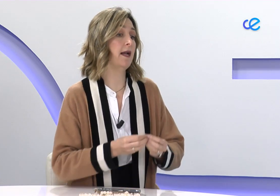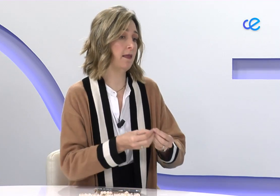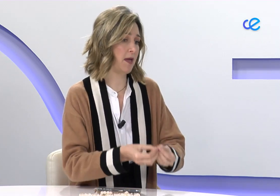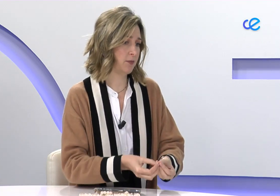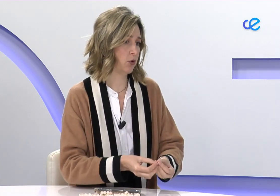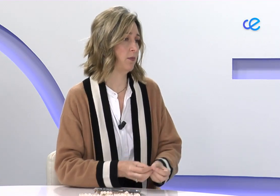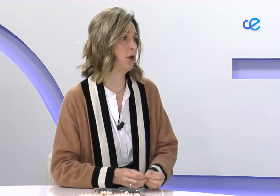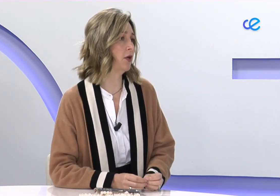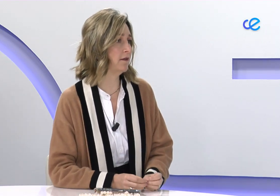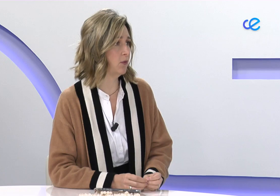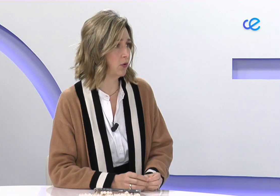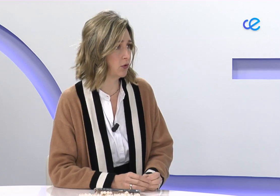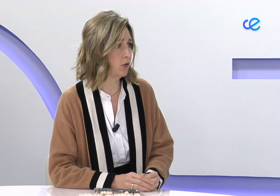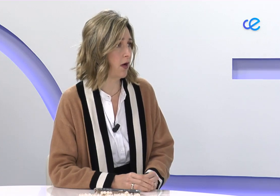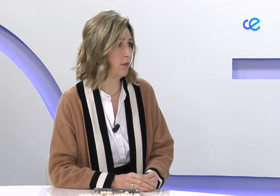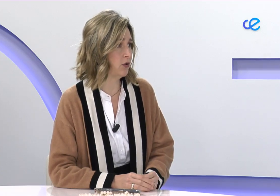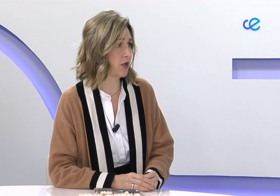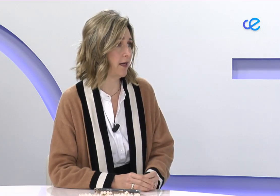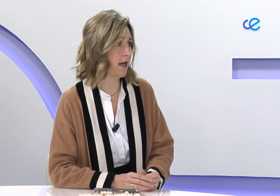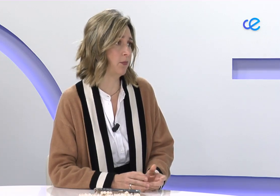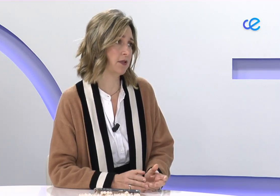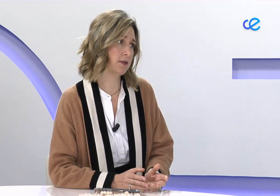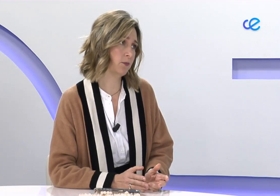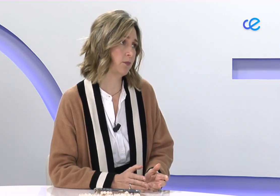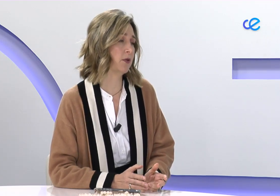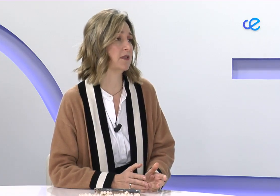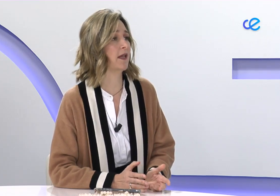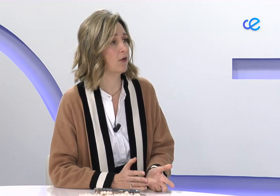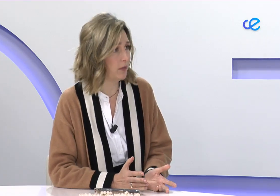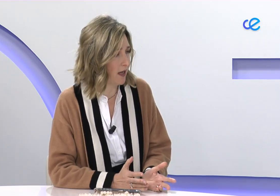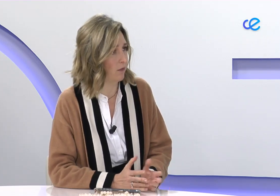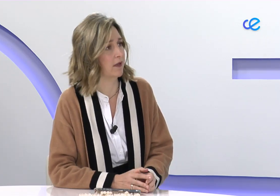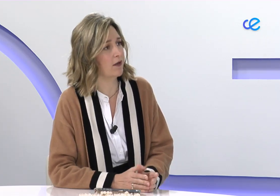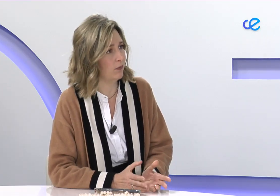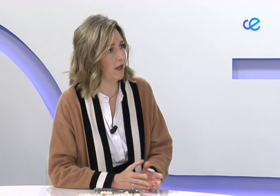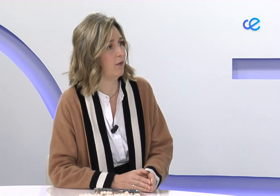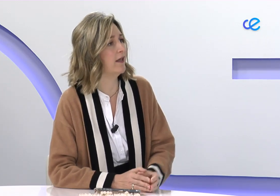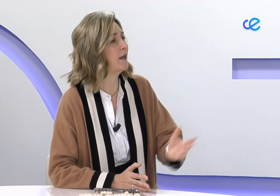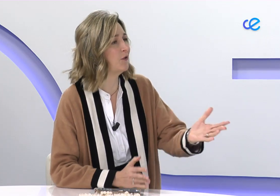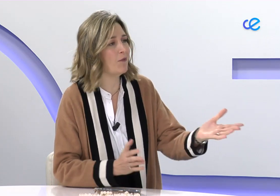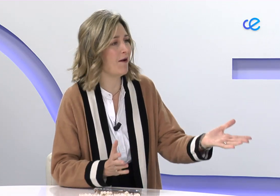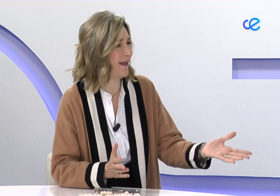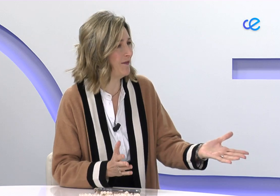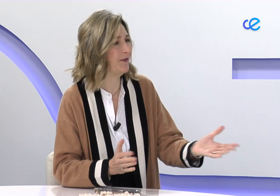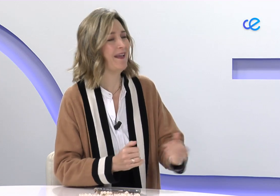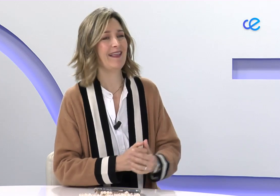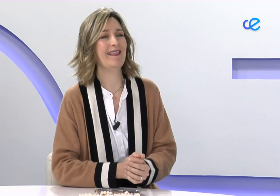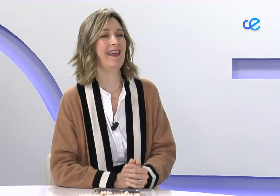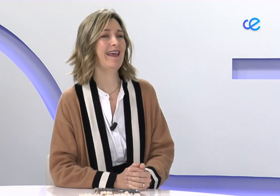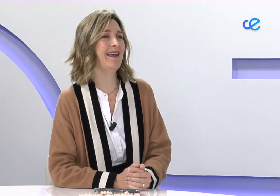aumentar además por convenio colectivo otro aumento salarial pues pues es complicado es que es complicado Es que aquí no estamos